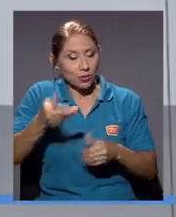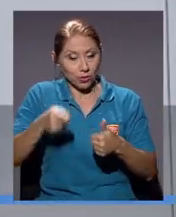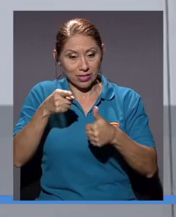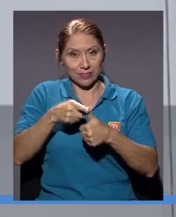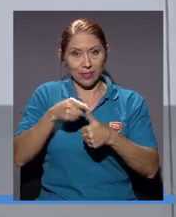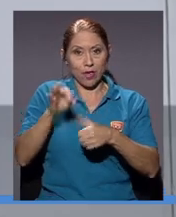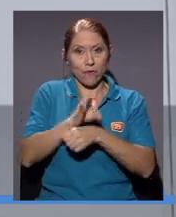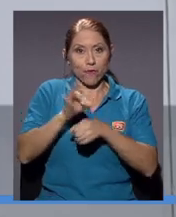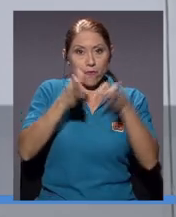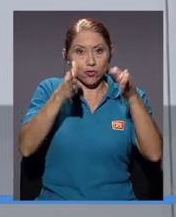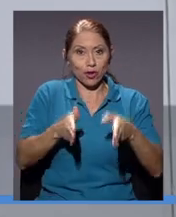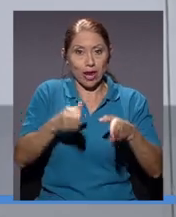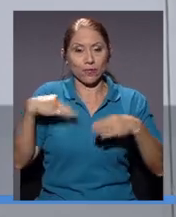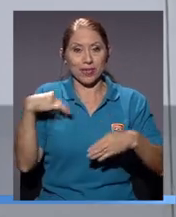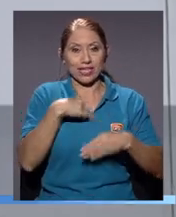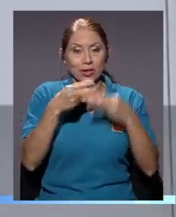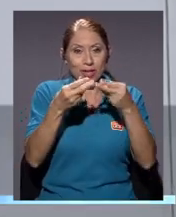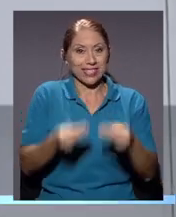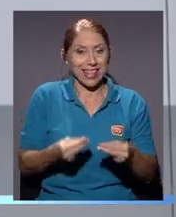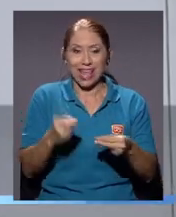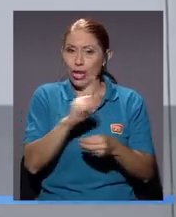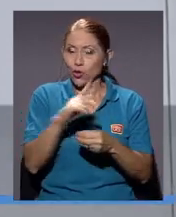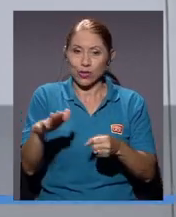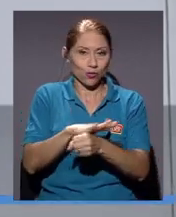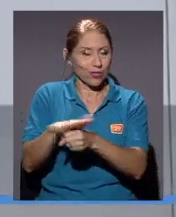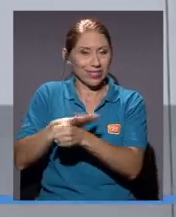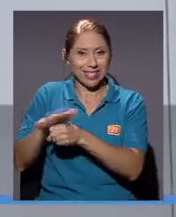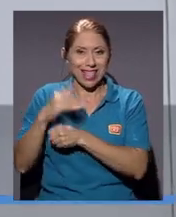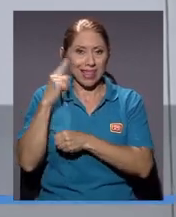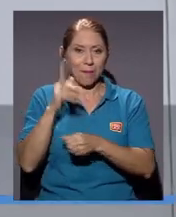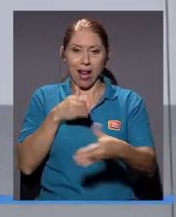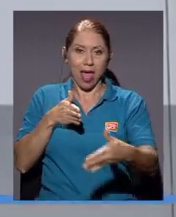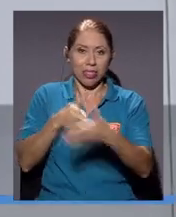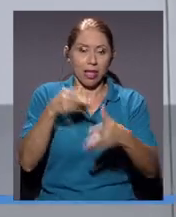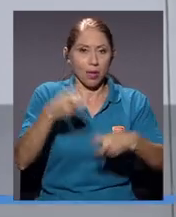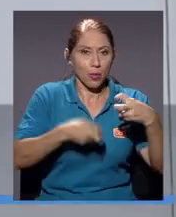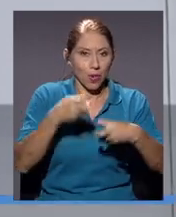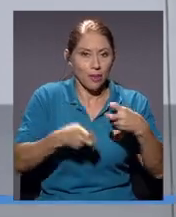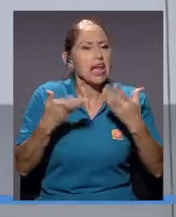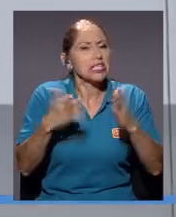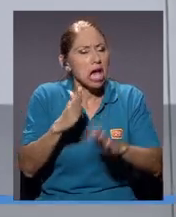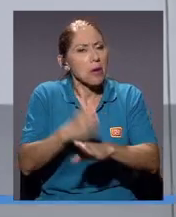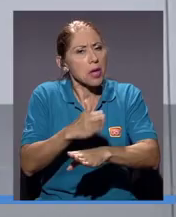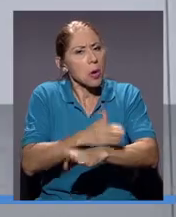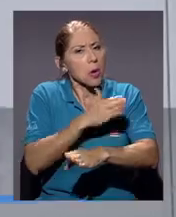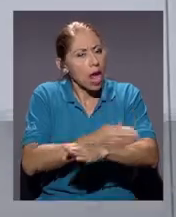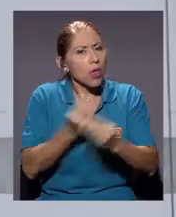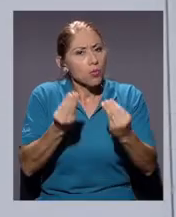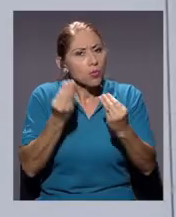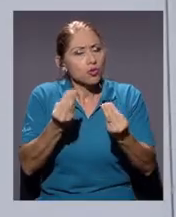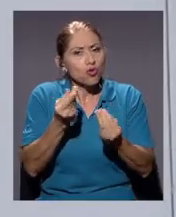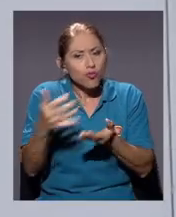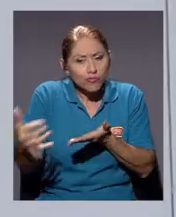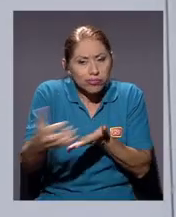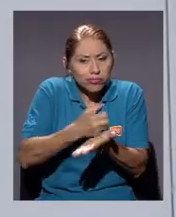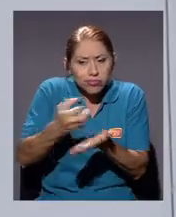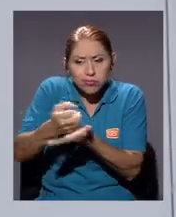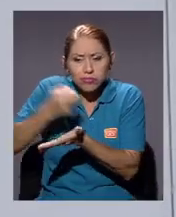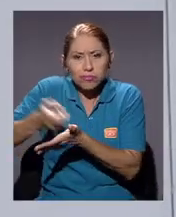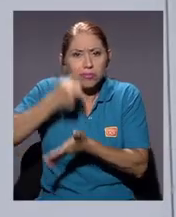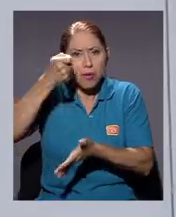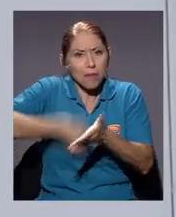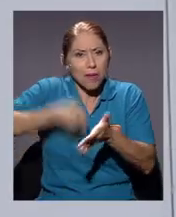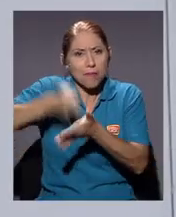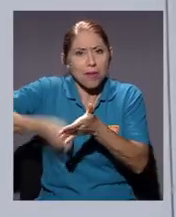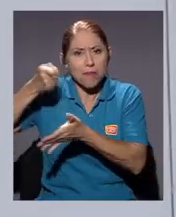hacienda es obviamente insuficiente para atacar ese problema se ha mejorado bastante en lo que es la recaudación especialmente en recaudación de